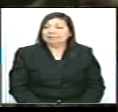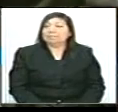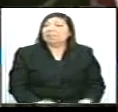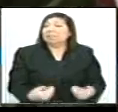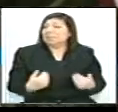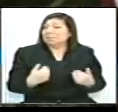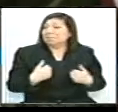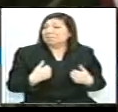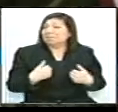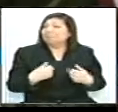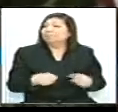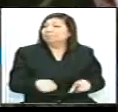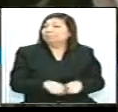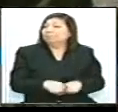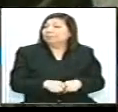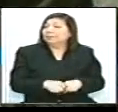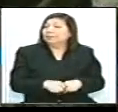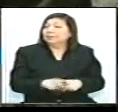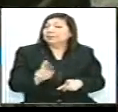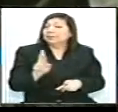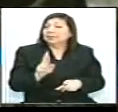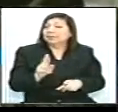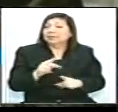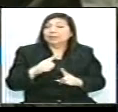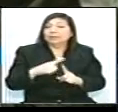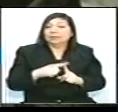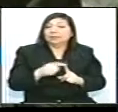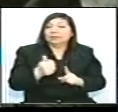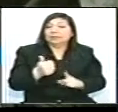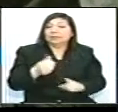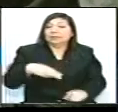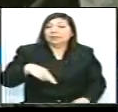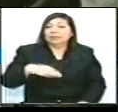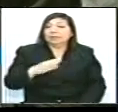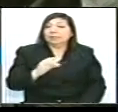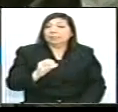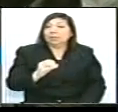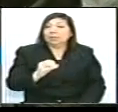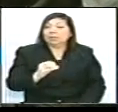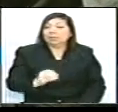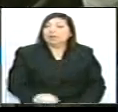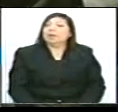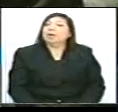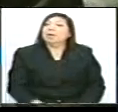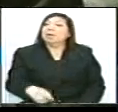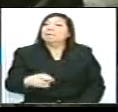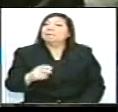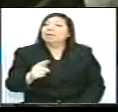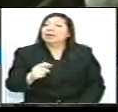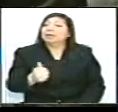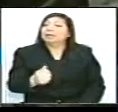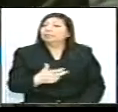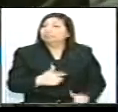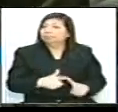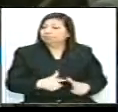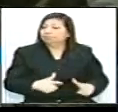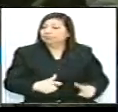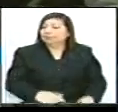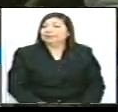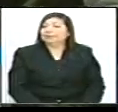Tenemos también la Reserva Nacional de Tambopata con una extensión de 274.000